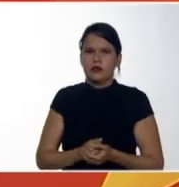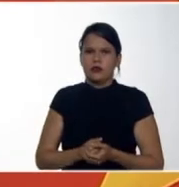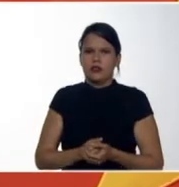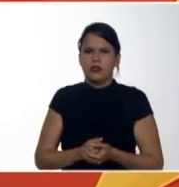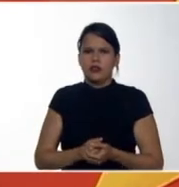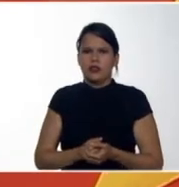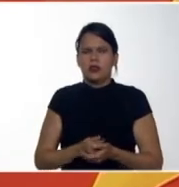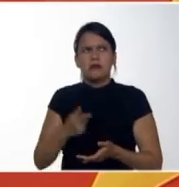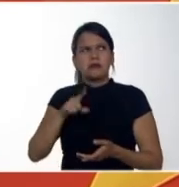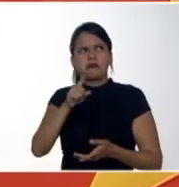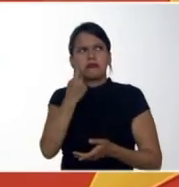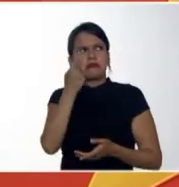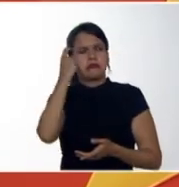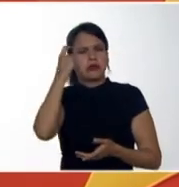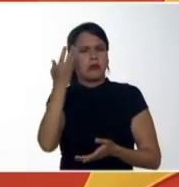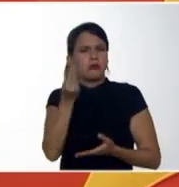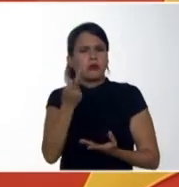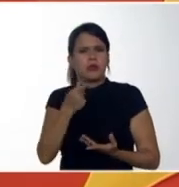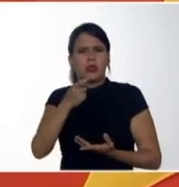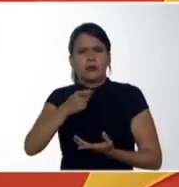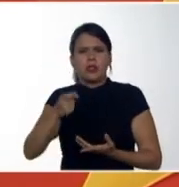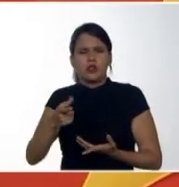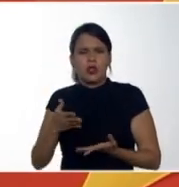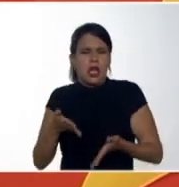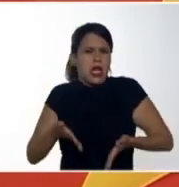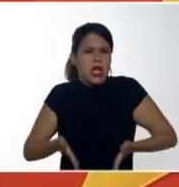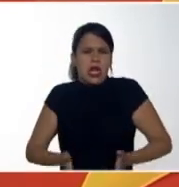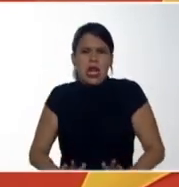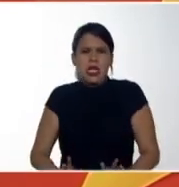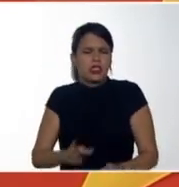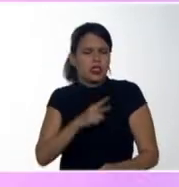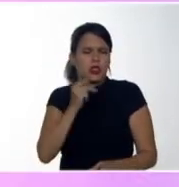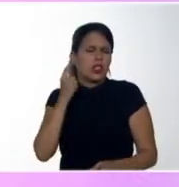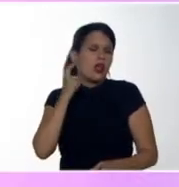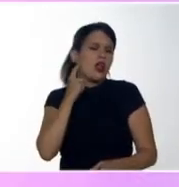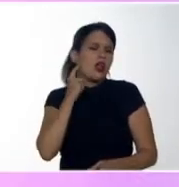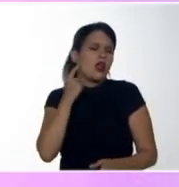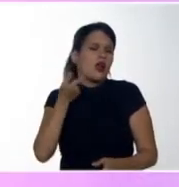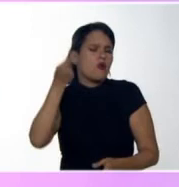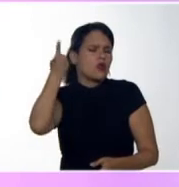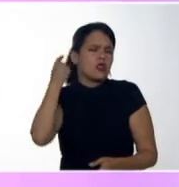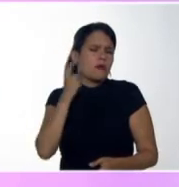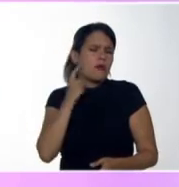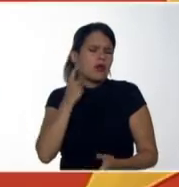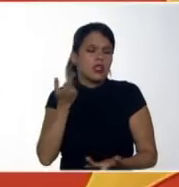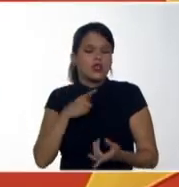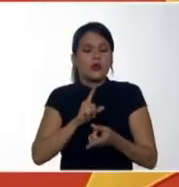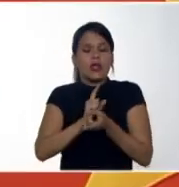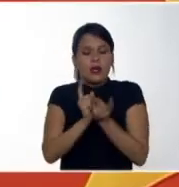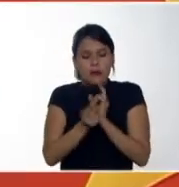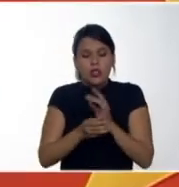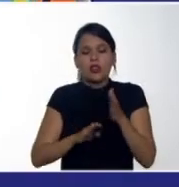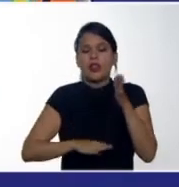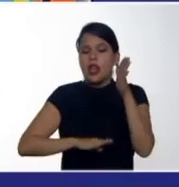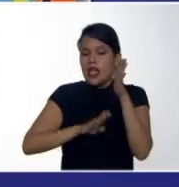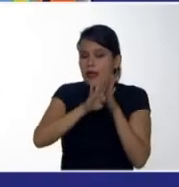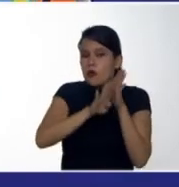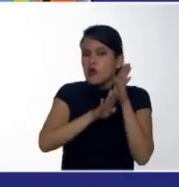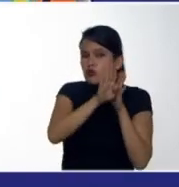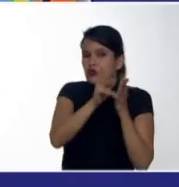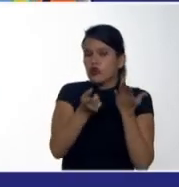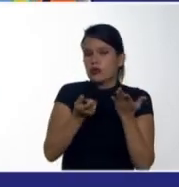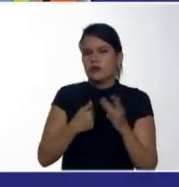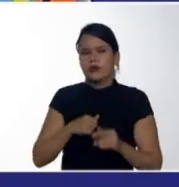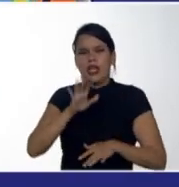día muchas personas nacen sin cordales. Y eso va a ir cambiando a través de la evolución del tiempo. Tenemos para